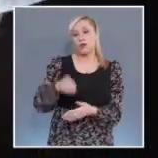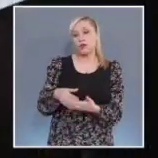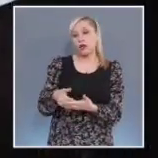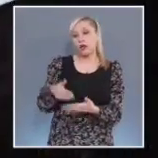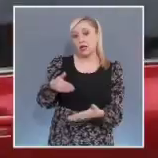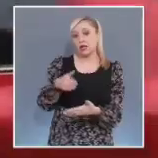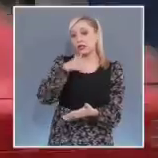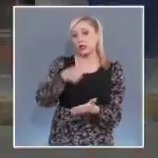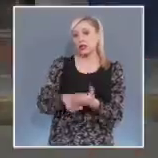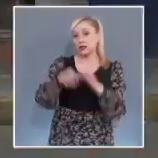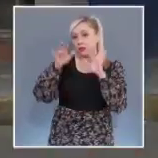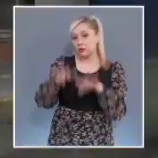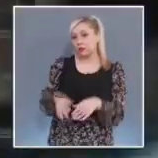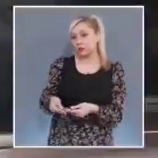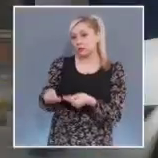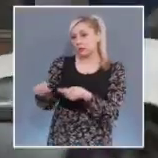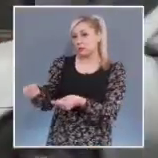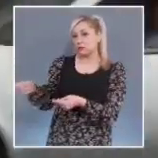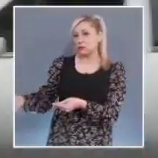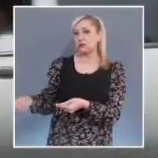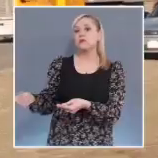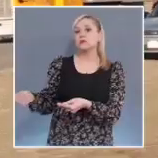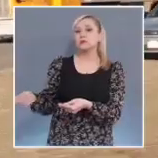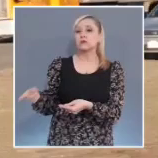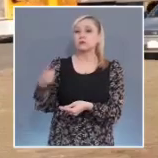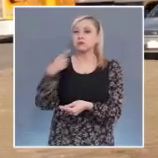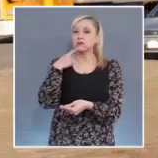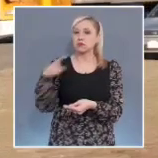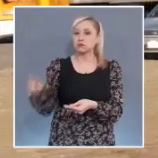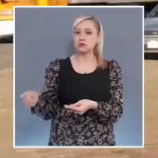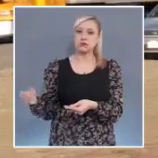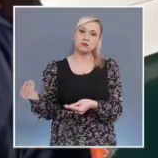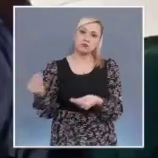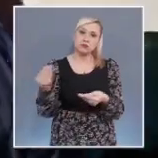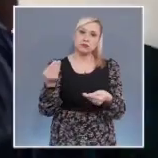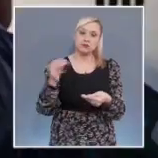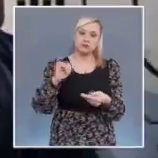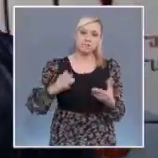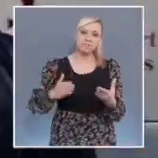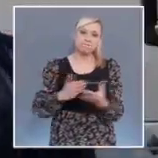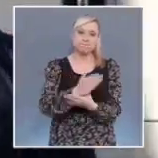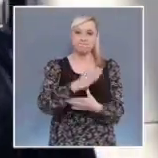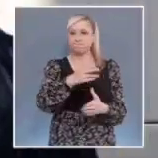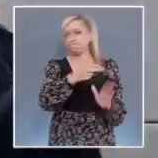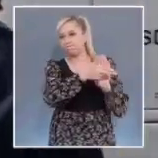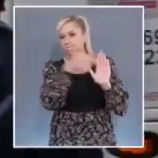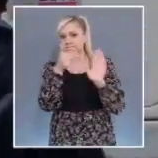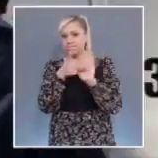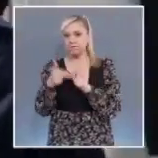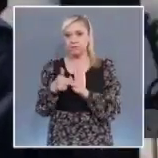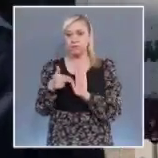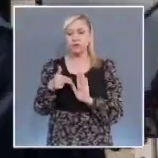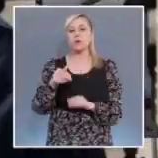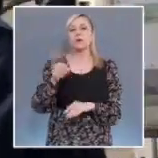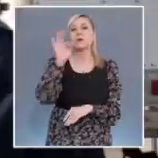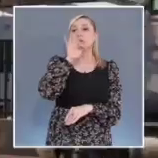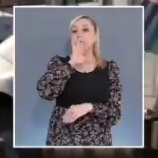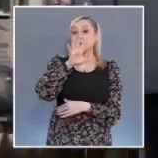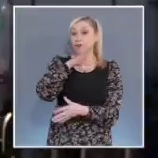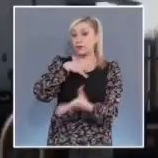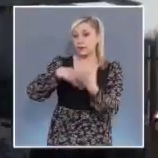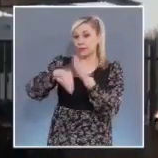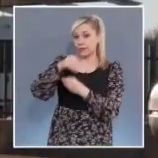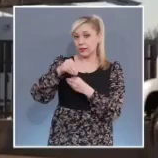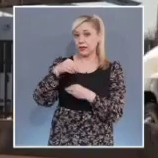demandada para proceder a su ejecución, mientras que la retención de bienes constituye un acto prejudicial que